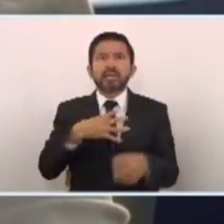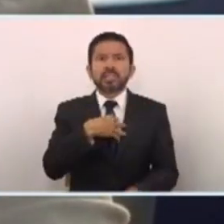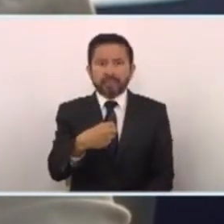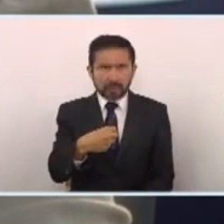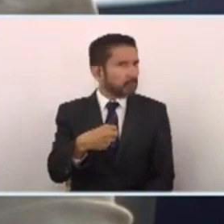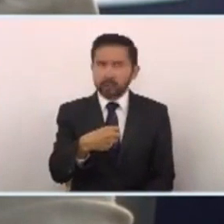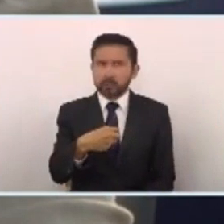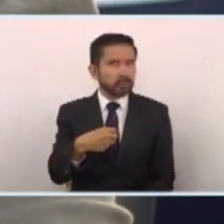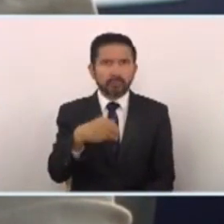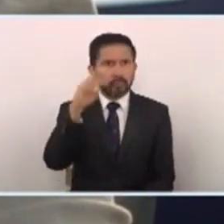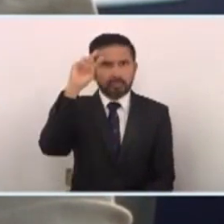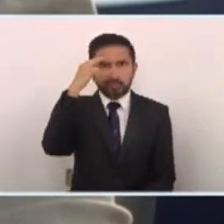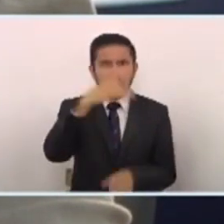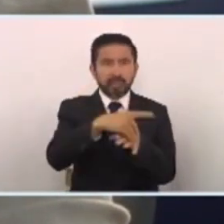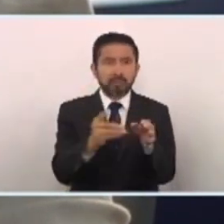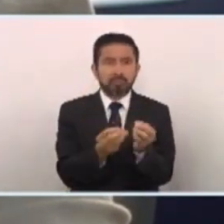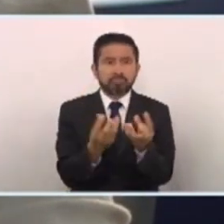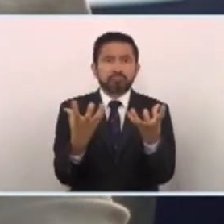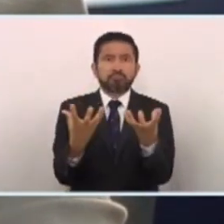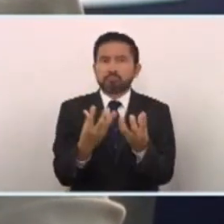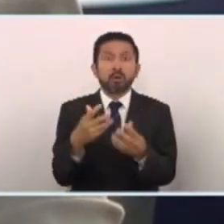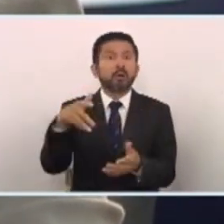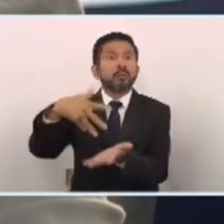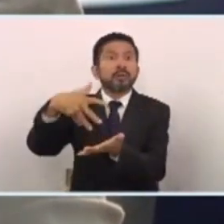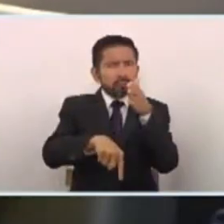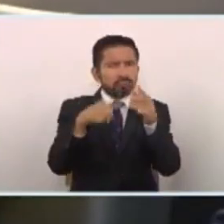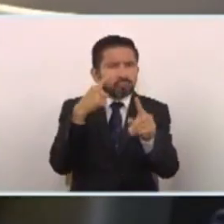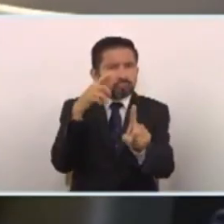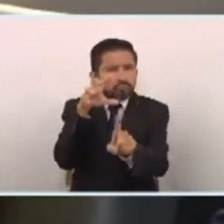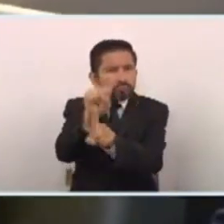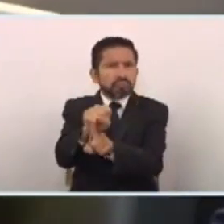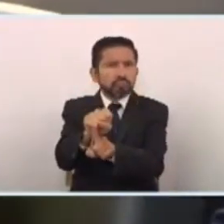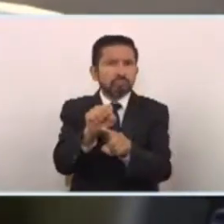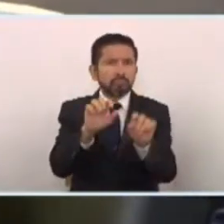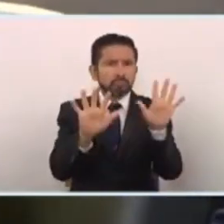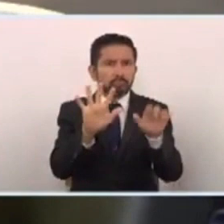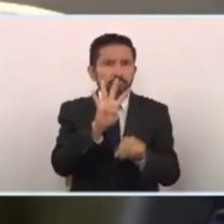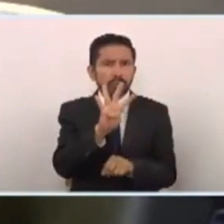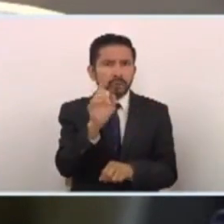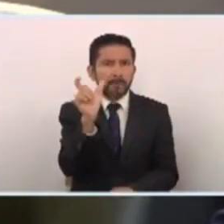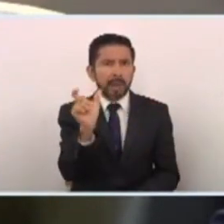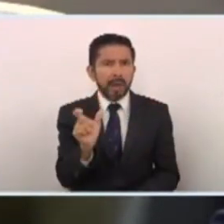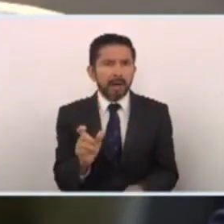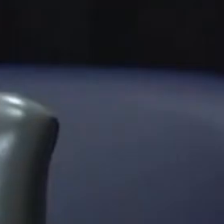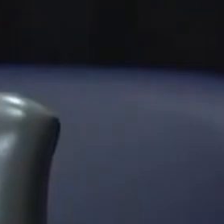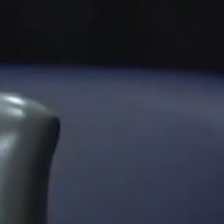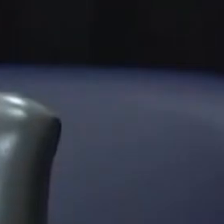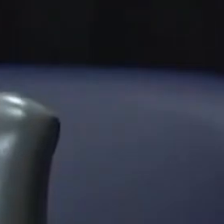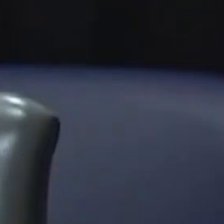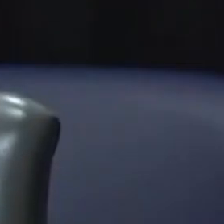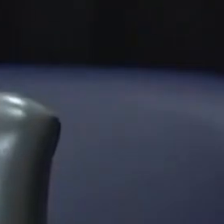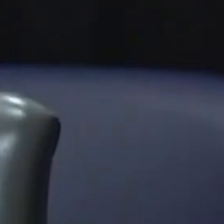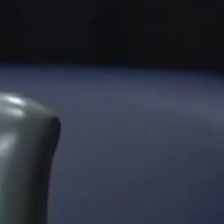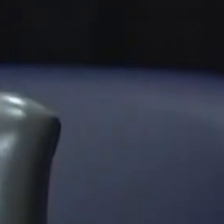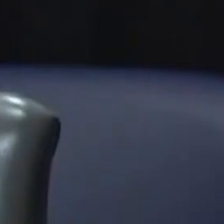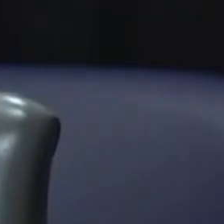me refiero a la cantidad de diputados, me refiero al pueblo salvadoreño. Los partidos de oposición no dieron sus votos y advirtieron los riesgos del